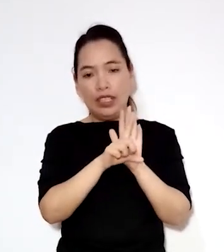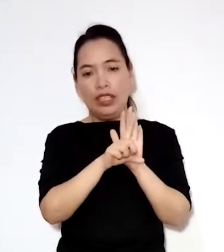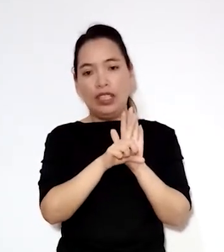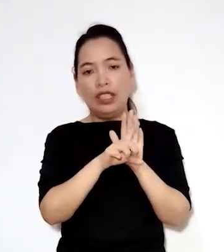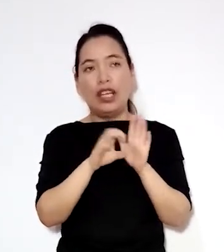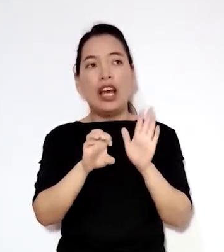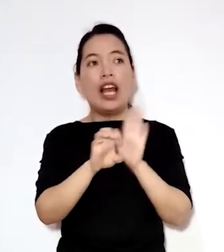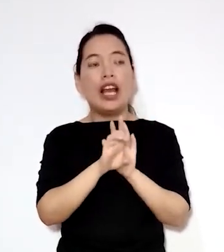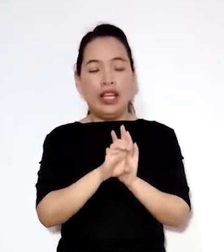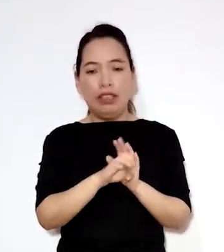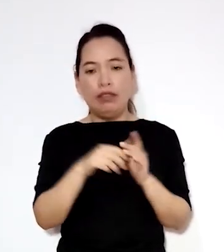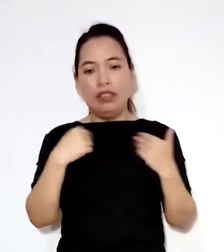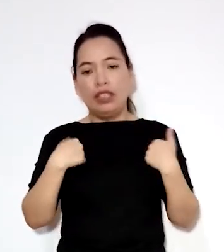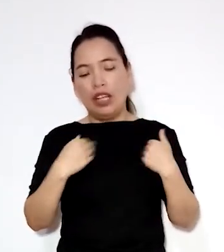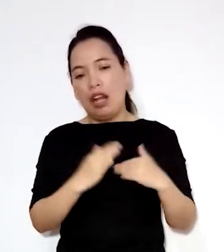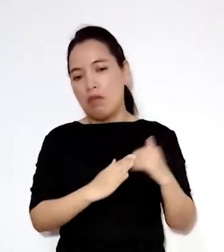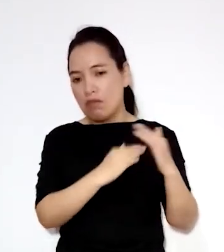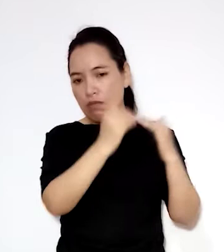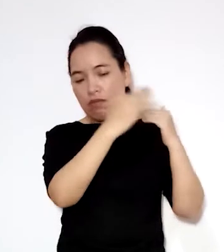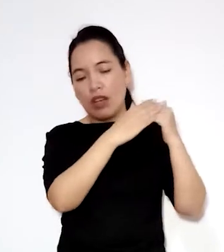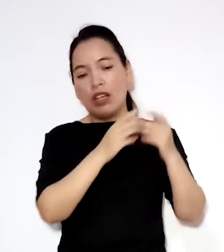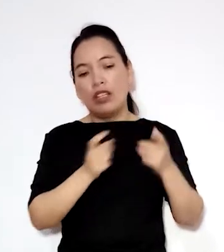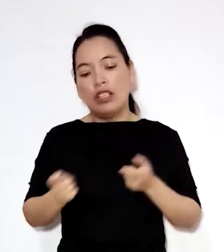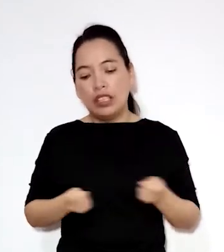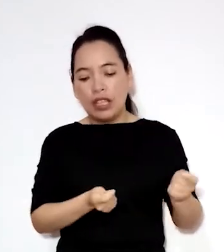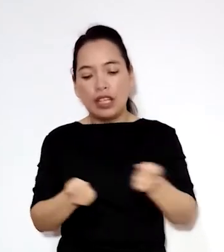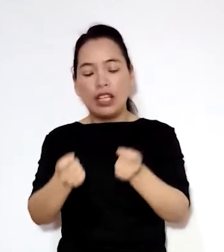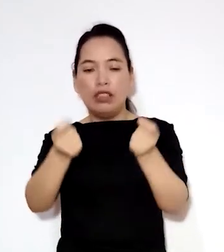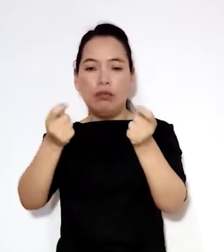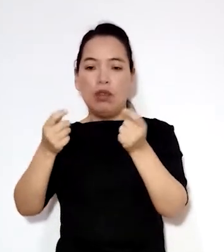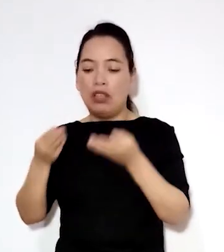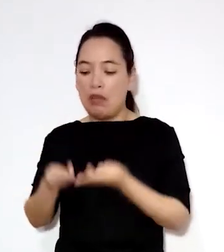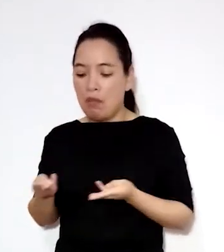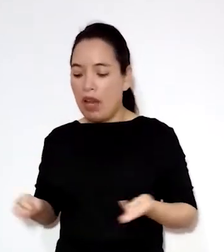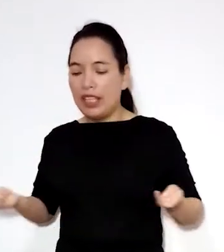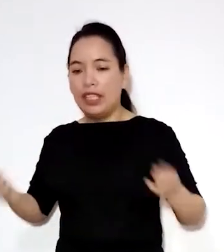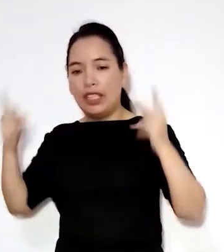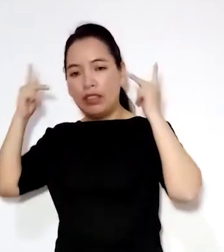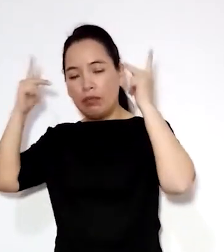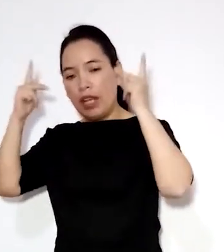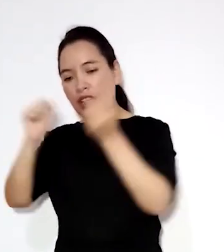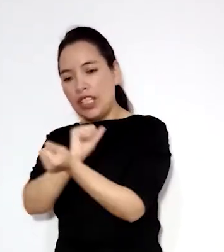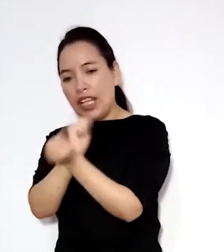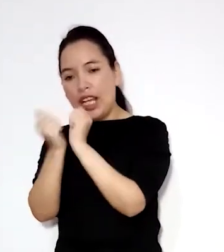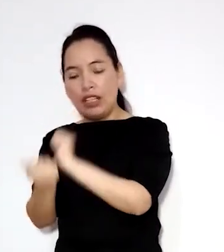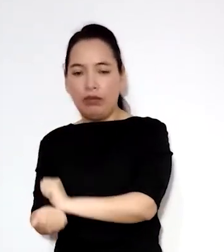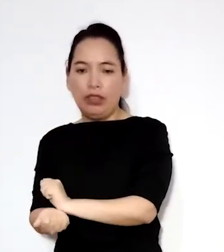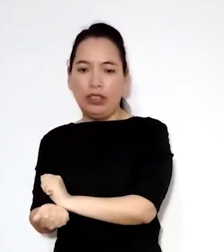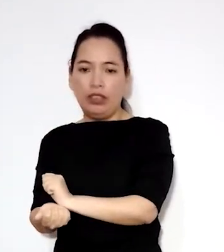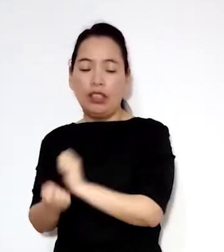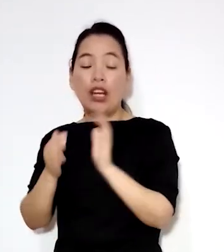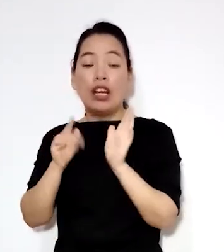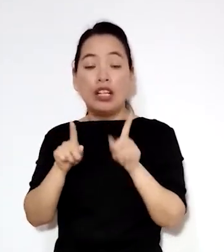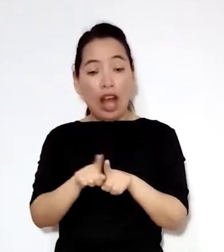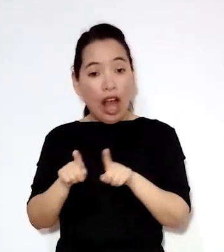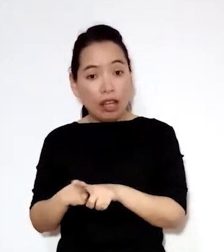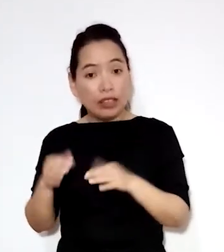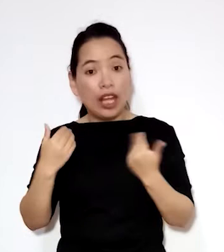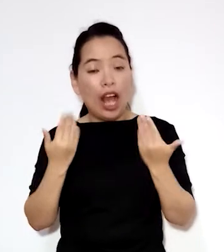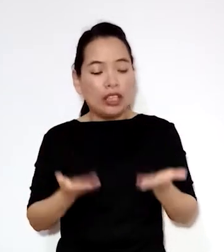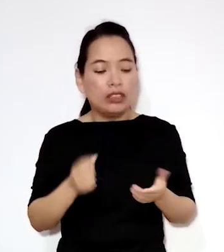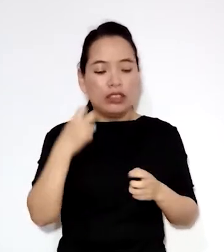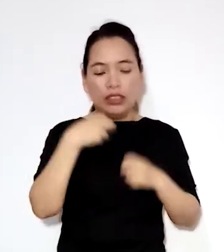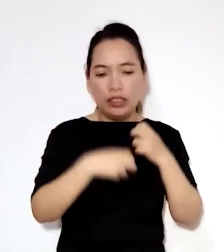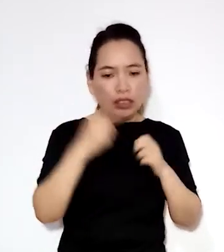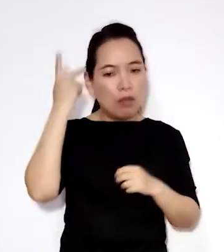por ejemplo arquitectura, transportes accesibles, materiales pedagógicos adaptados, además de una política